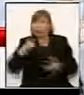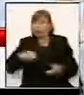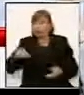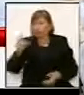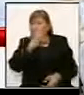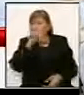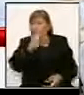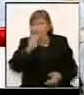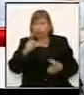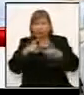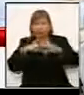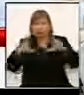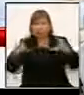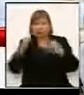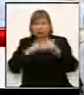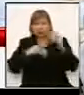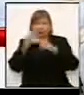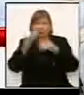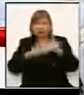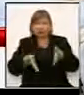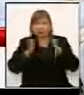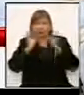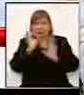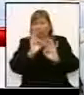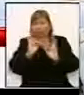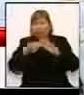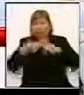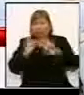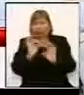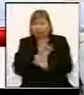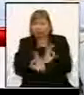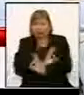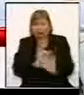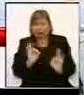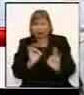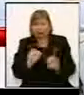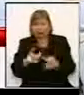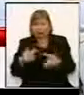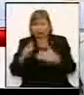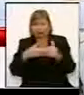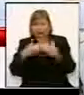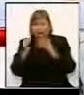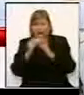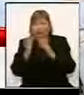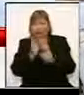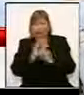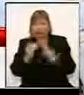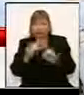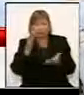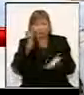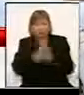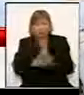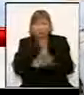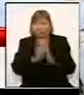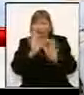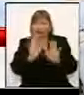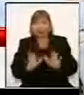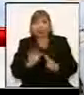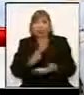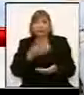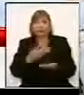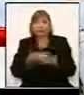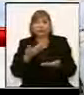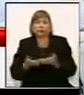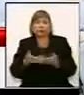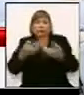ninguna licencia de construcción a ningún tipo de vivienda ni nada en esa zona, o que se detenga o se suspenda cualquier tipo